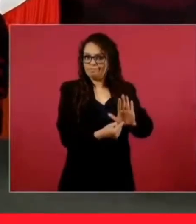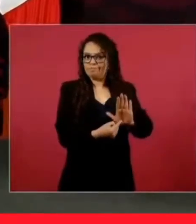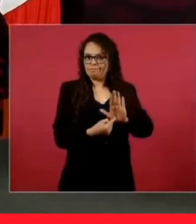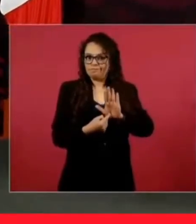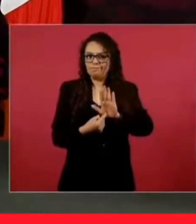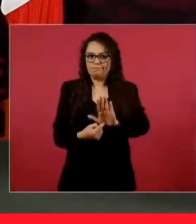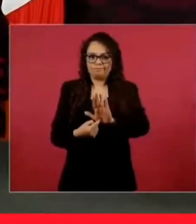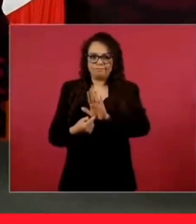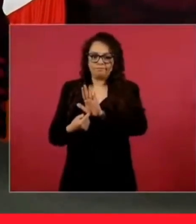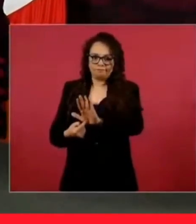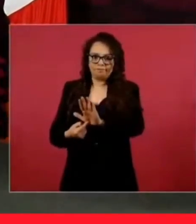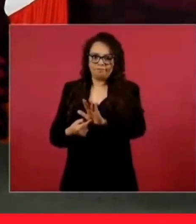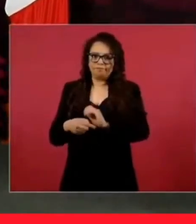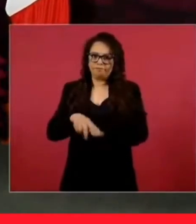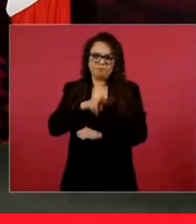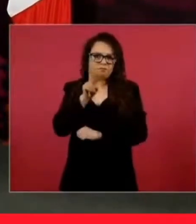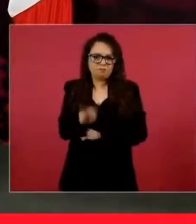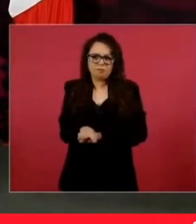Eso es lo mejor.